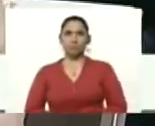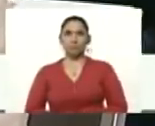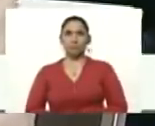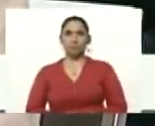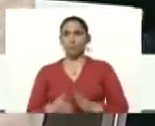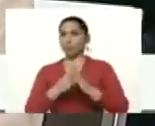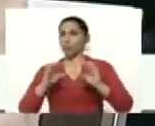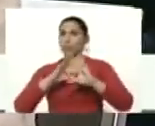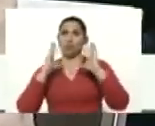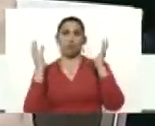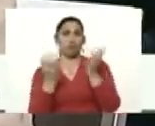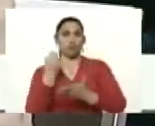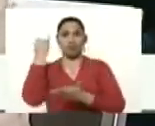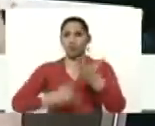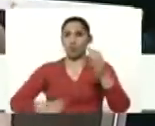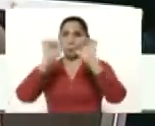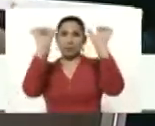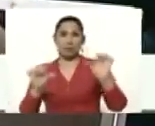mundo inscribirse en sistema patria.